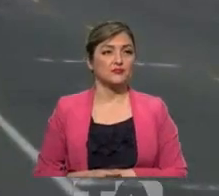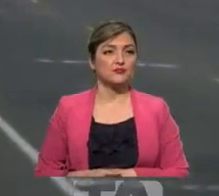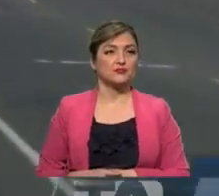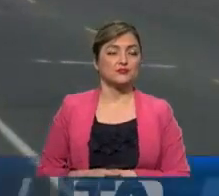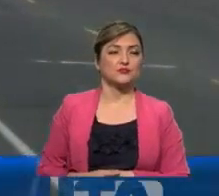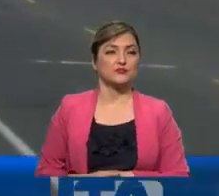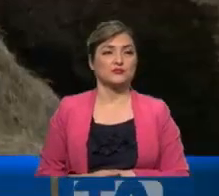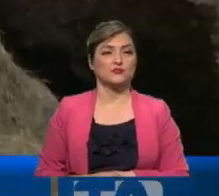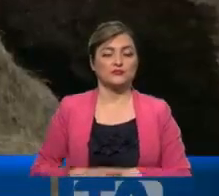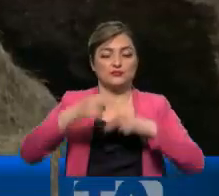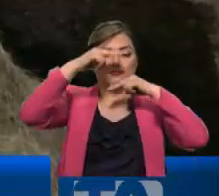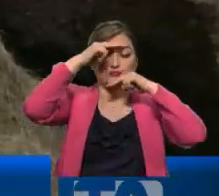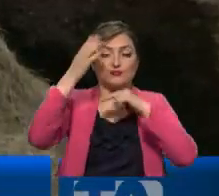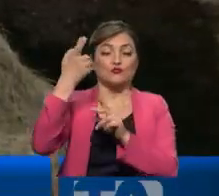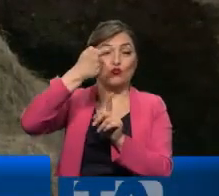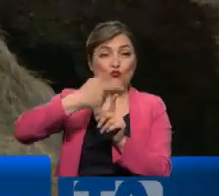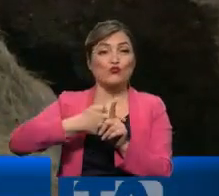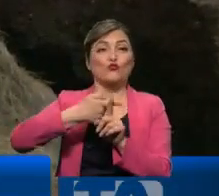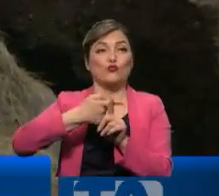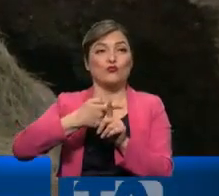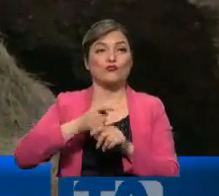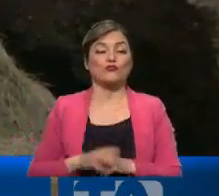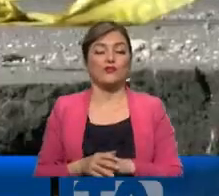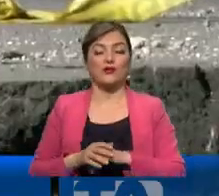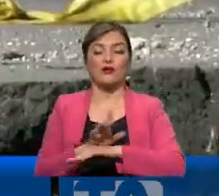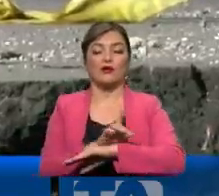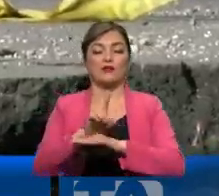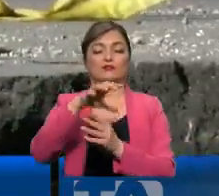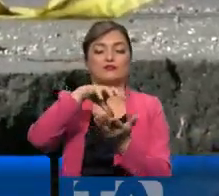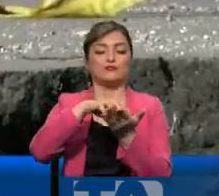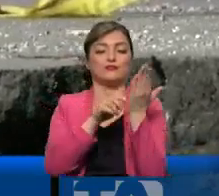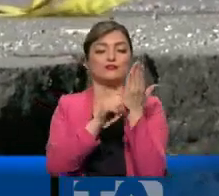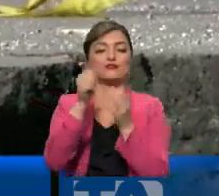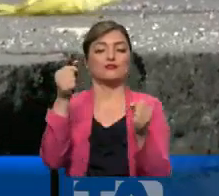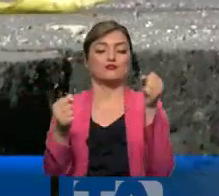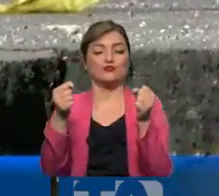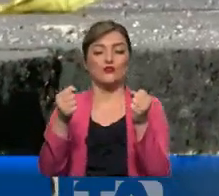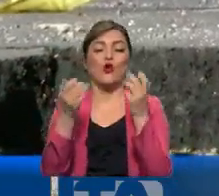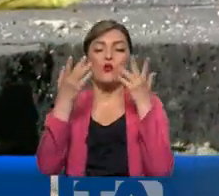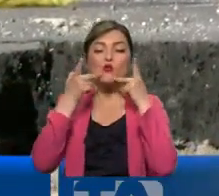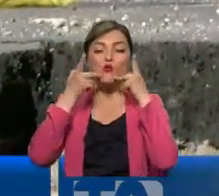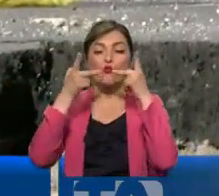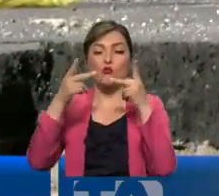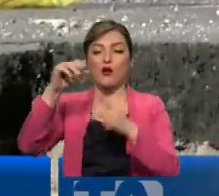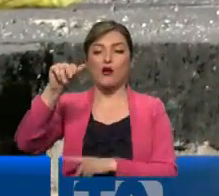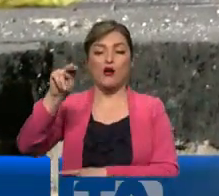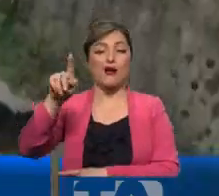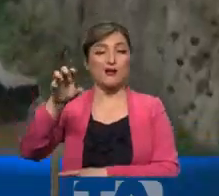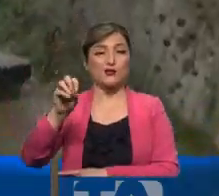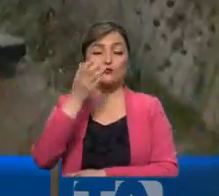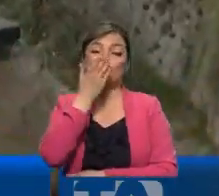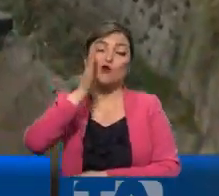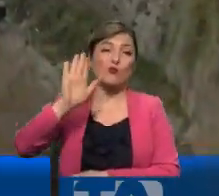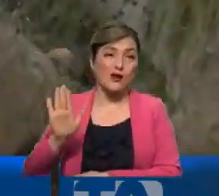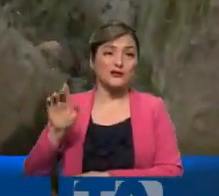fue en nuestro noticiero que hace un mes la aún directora provincial del ministerio de transporte dice la cando se comprometió a